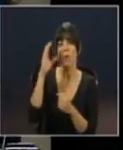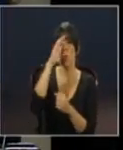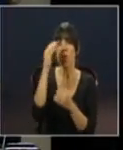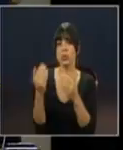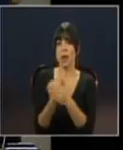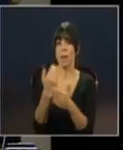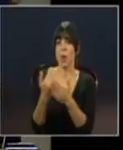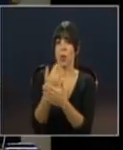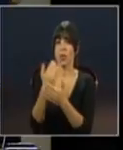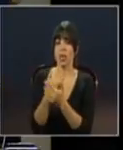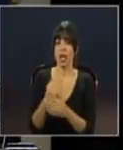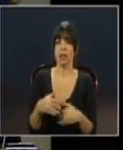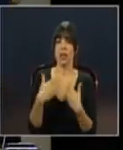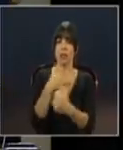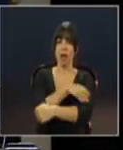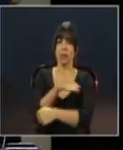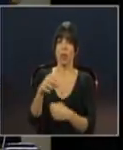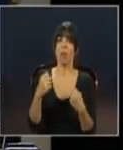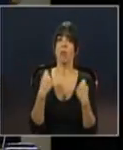y fortalecer el Poder Judicial,